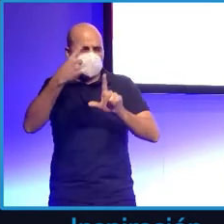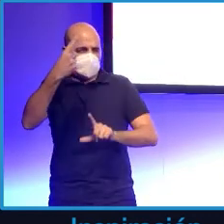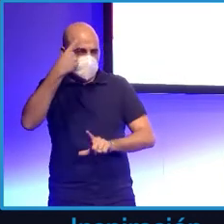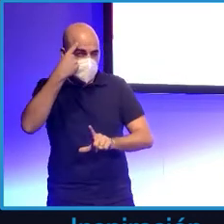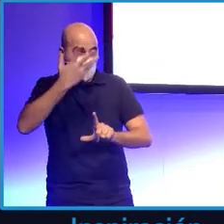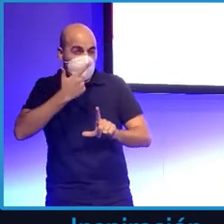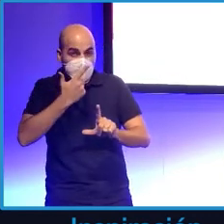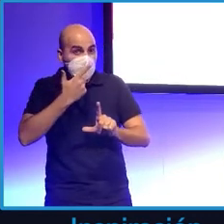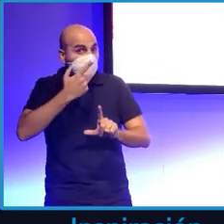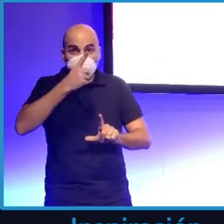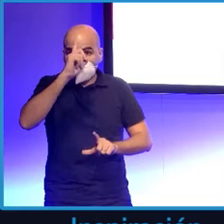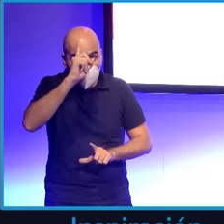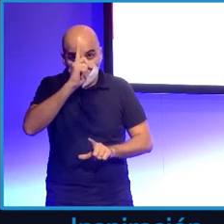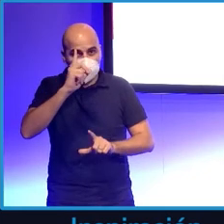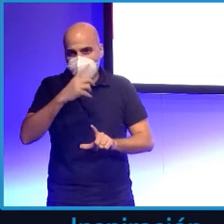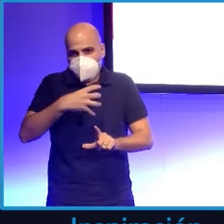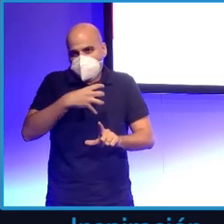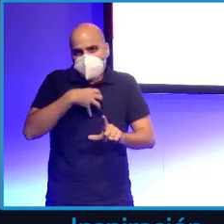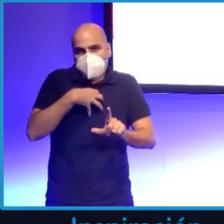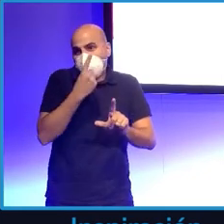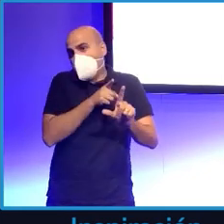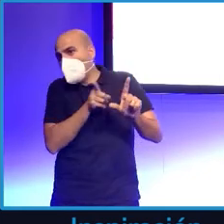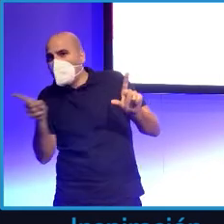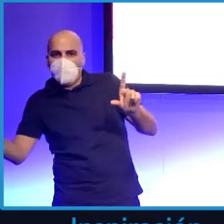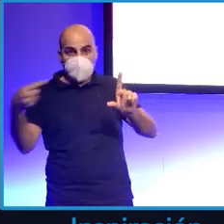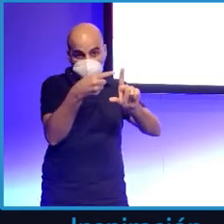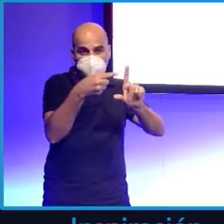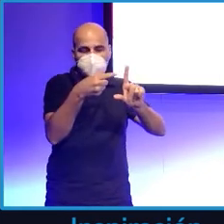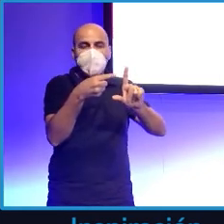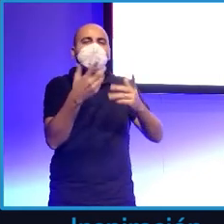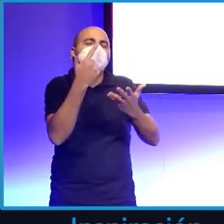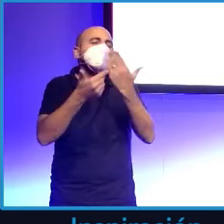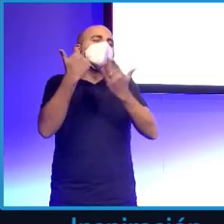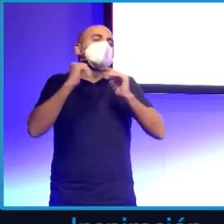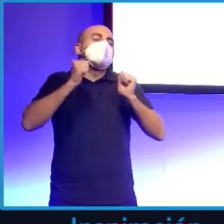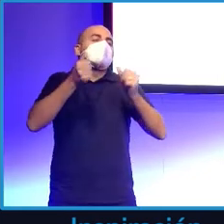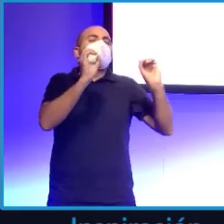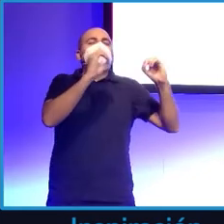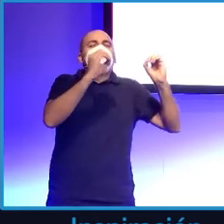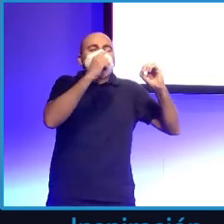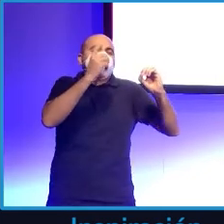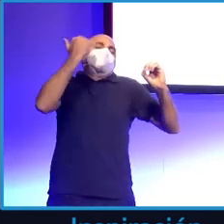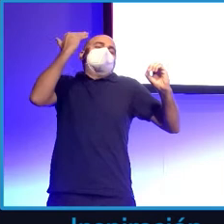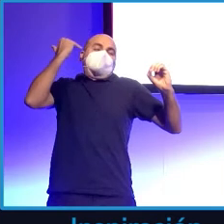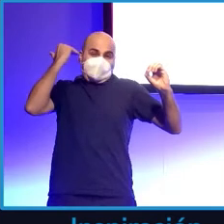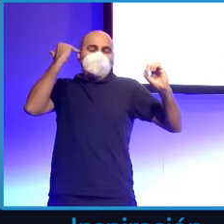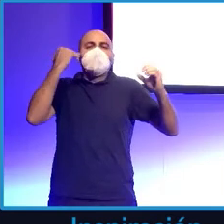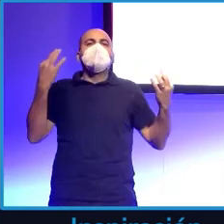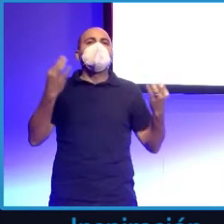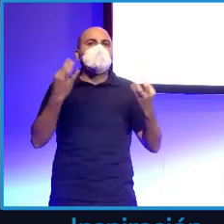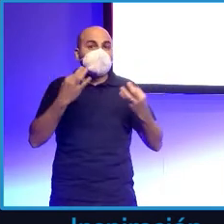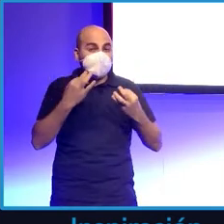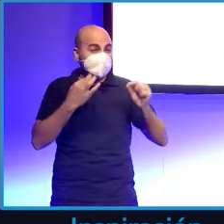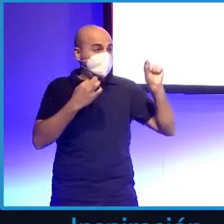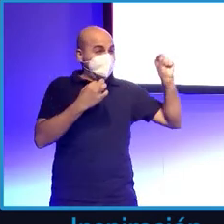por lo tanto qué pasó cuando apareció según el arcaico hizo que todos estos nodos todas estas webs un factor